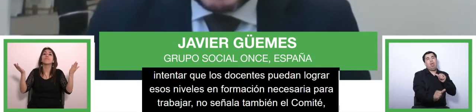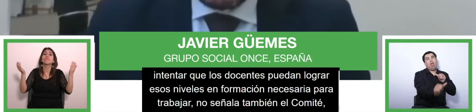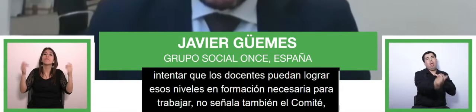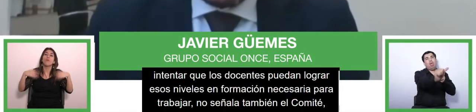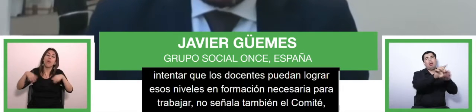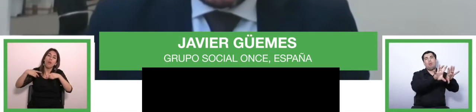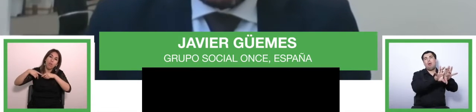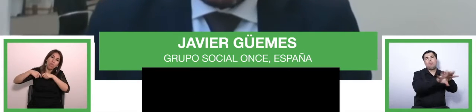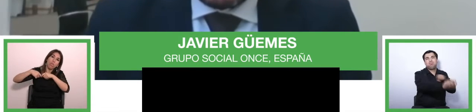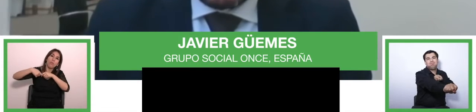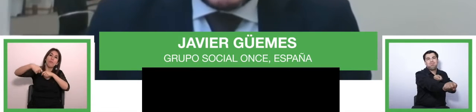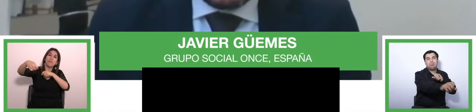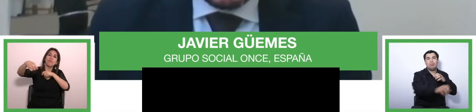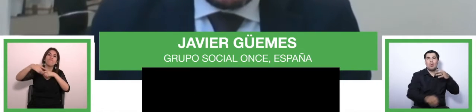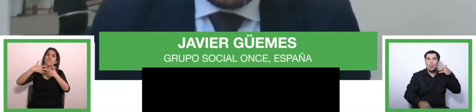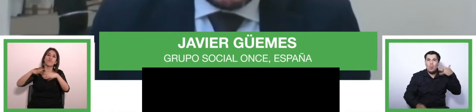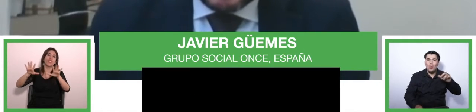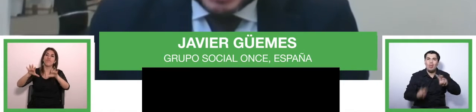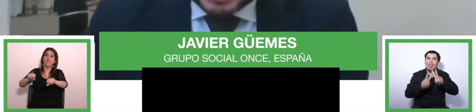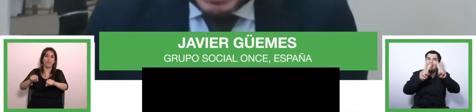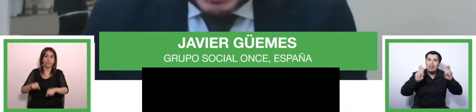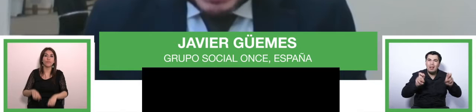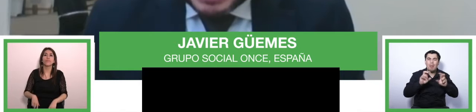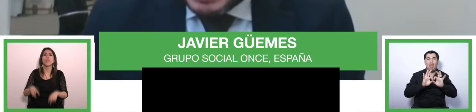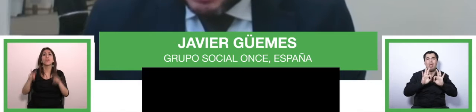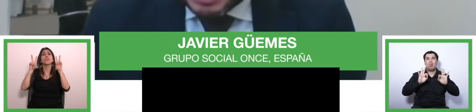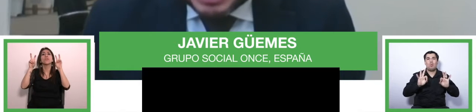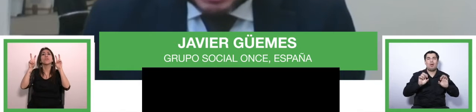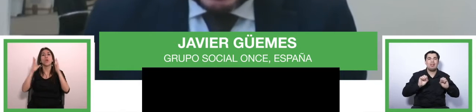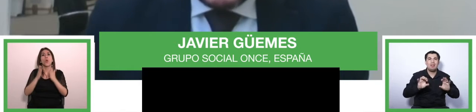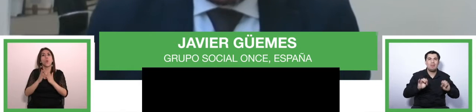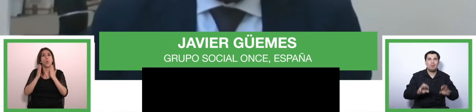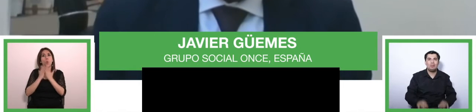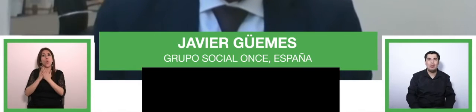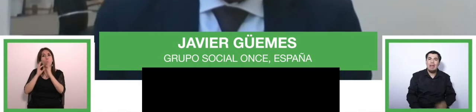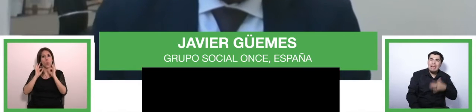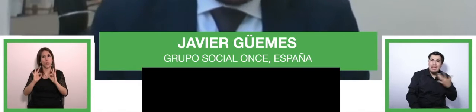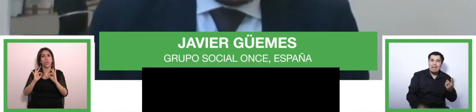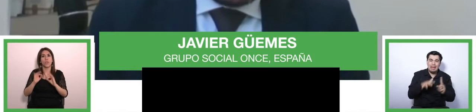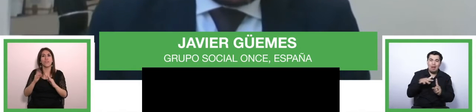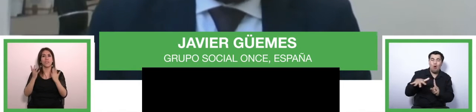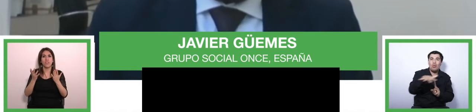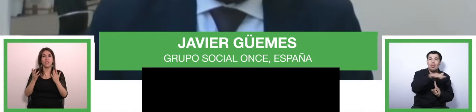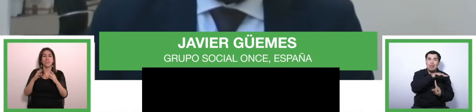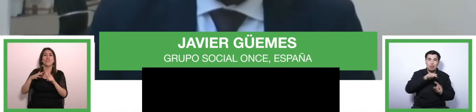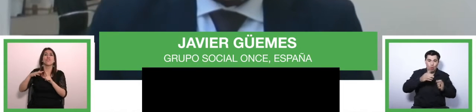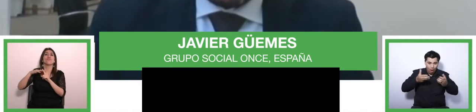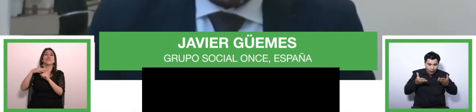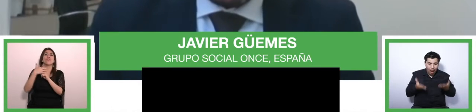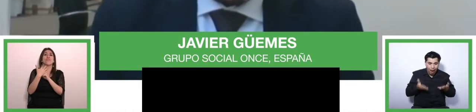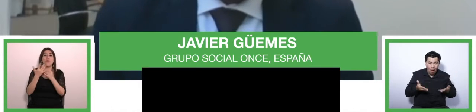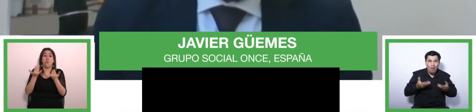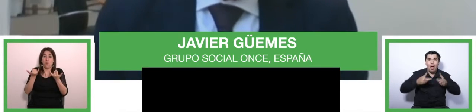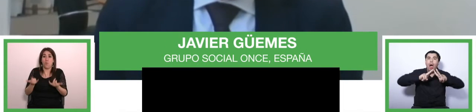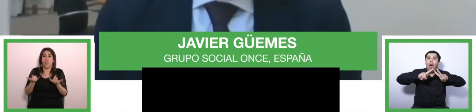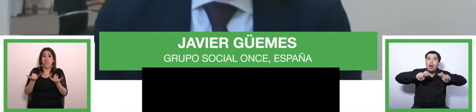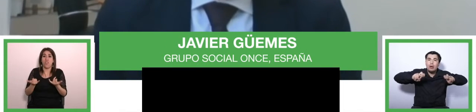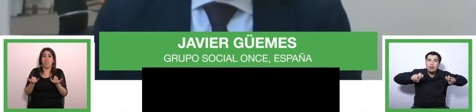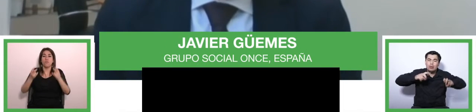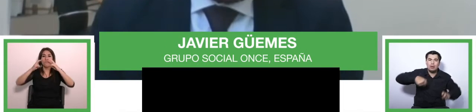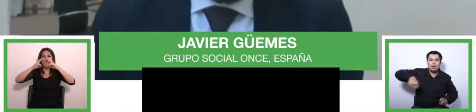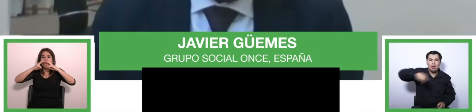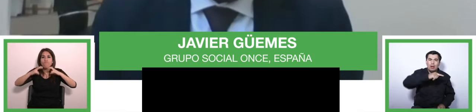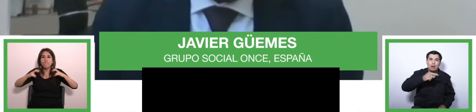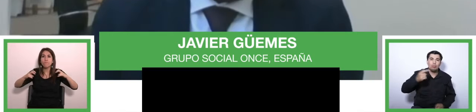muy alejados de los entornos educativos. Y en este contexto en el que estábamos ahora analizando las